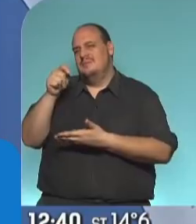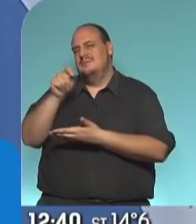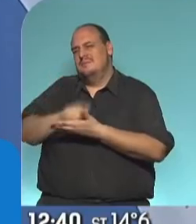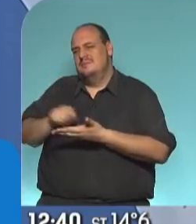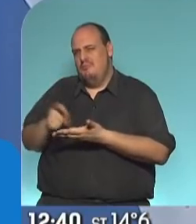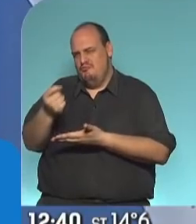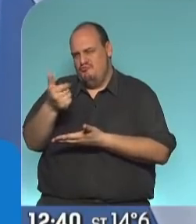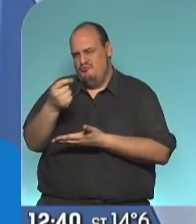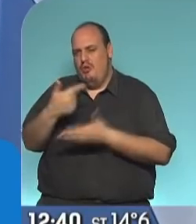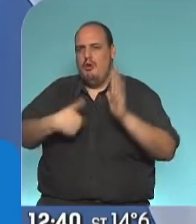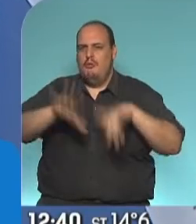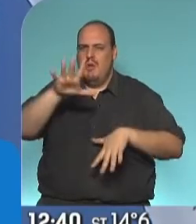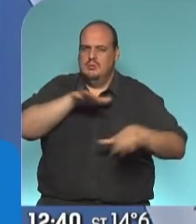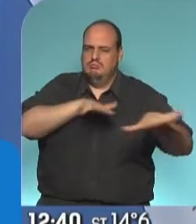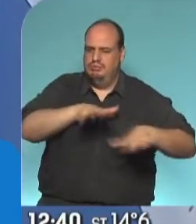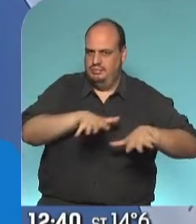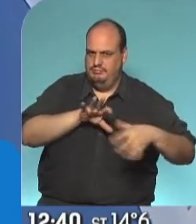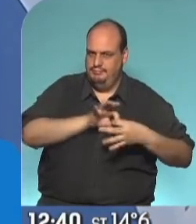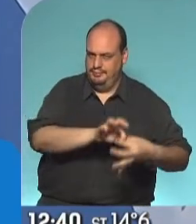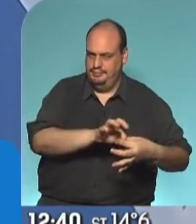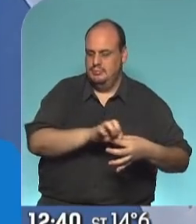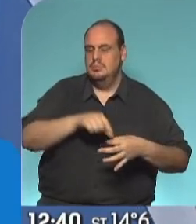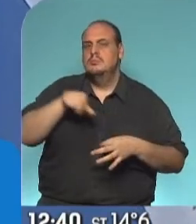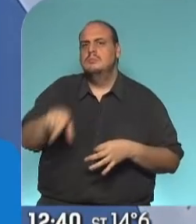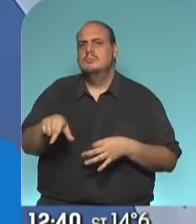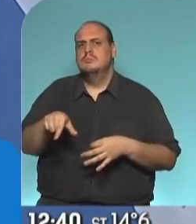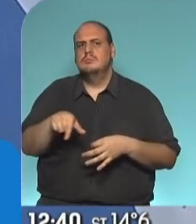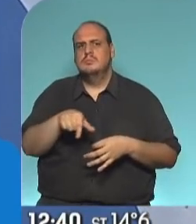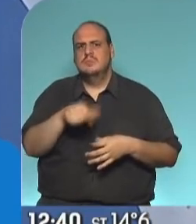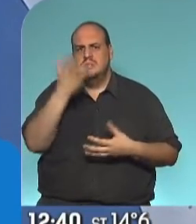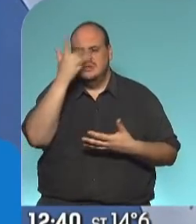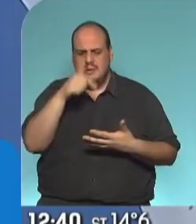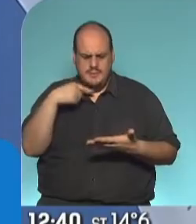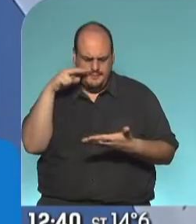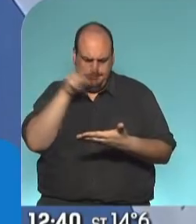acción, uno se da cuenta de cómo era su alma.